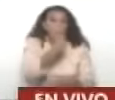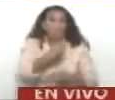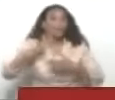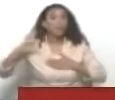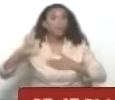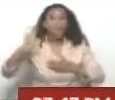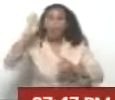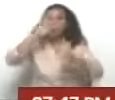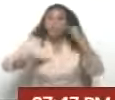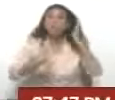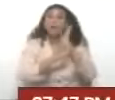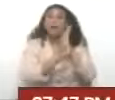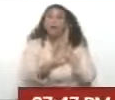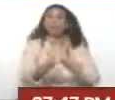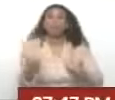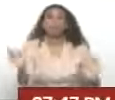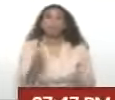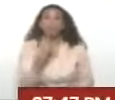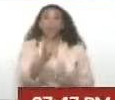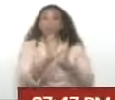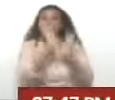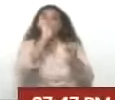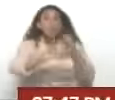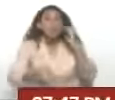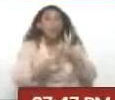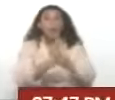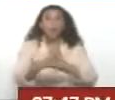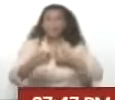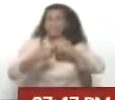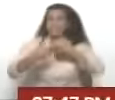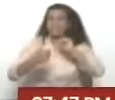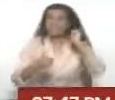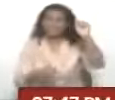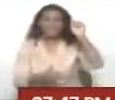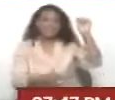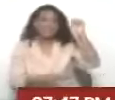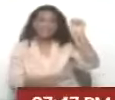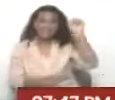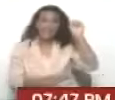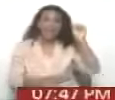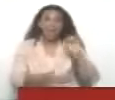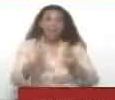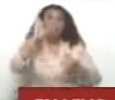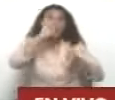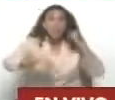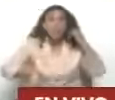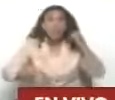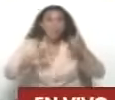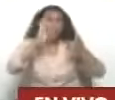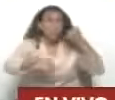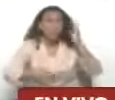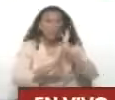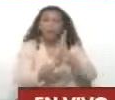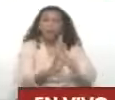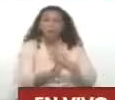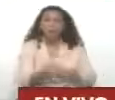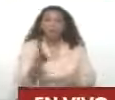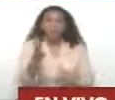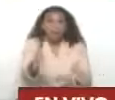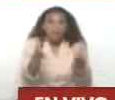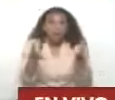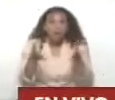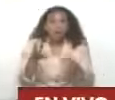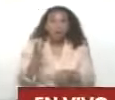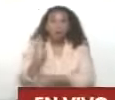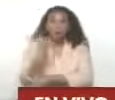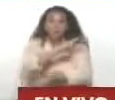la última cola. ¿Ustedes se recuerdan? Y la manita, ¿se acuerdan? La manita de la última cola. Y ganaron la Asamblea Nacional,